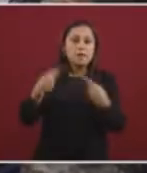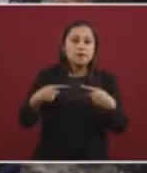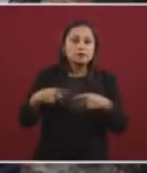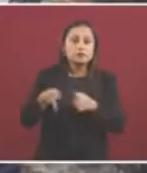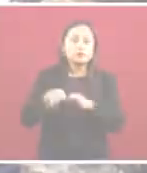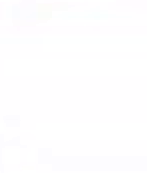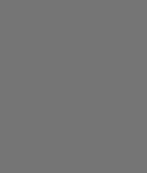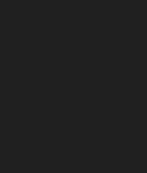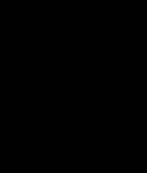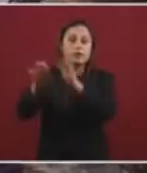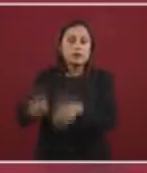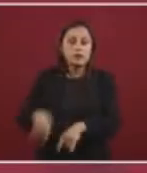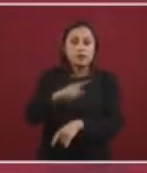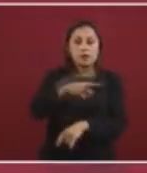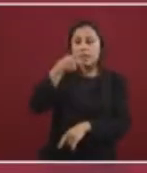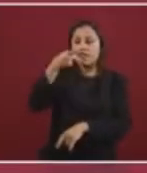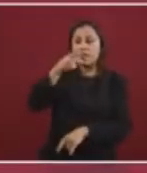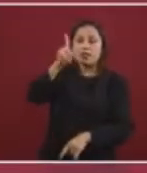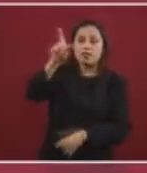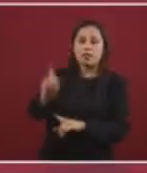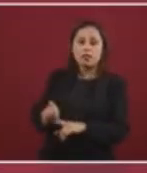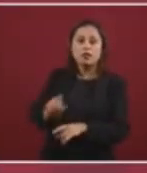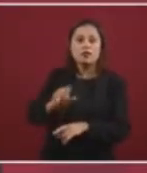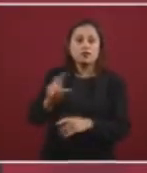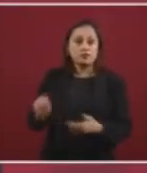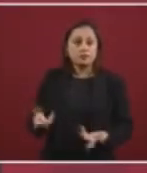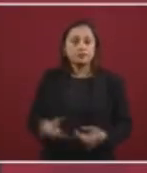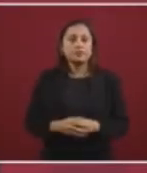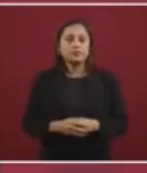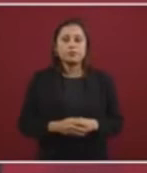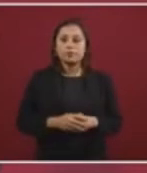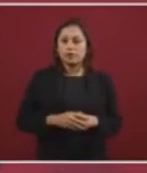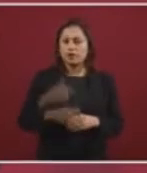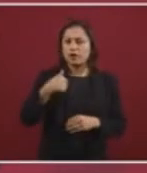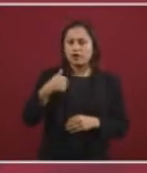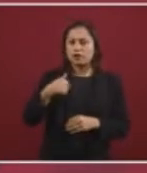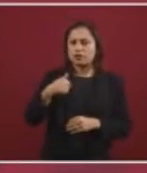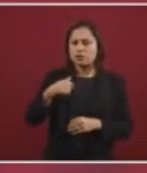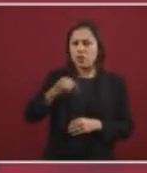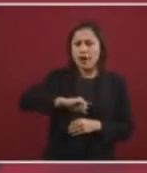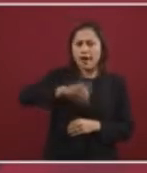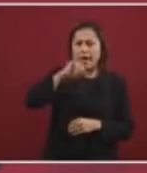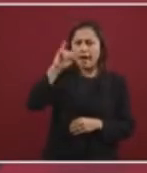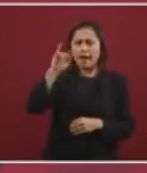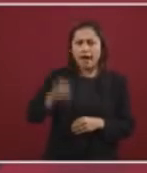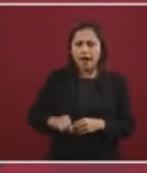periodismo? Muchísimas gracias. Nunca he utilizado un lenguaje que estigmatice a los periodistas.